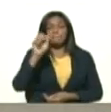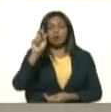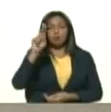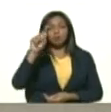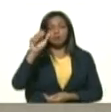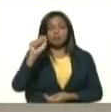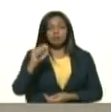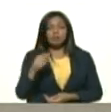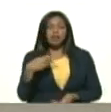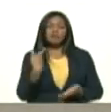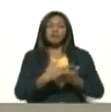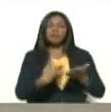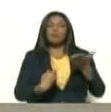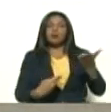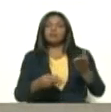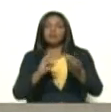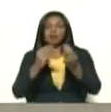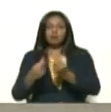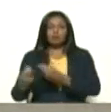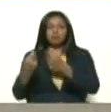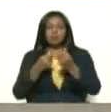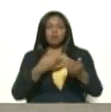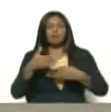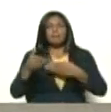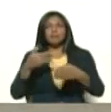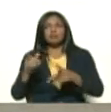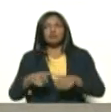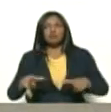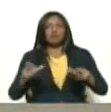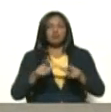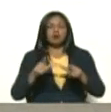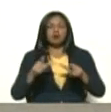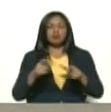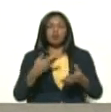propuesta económica, compartir un lugar en lugar de acumular.